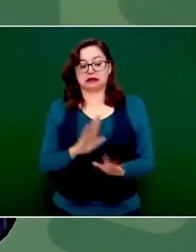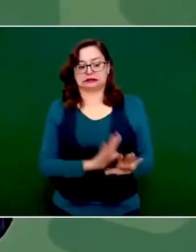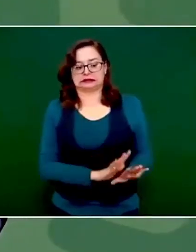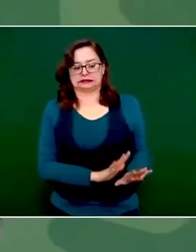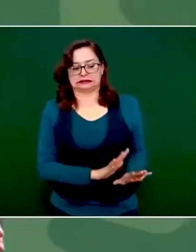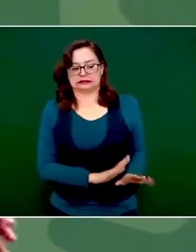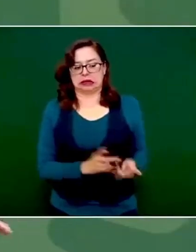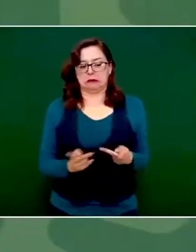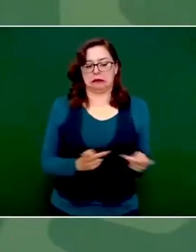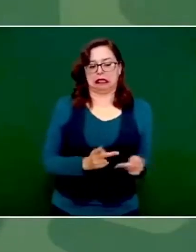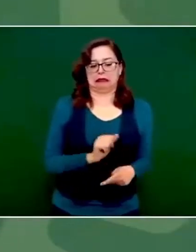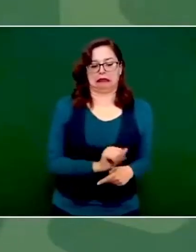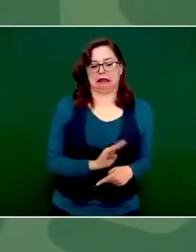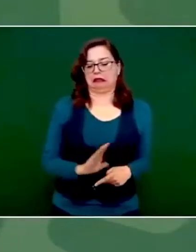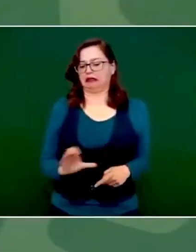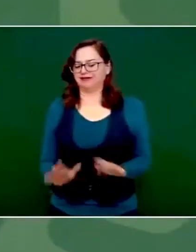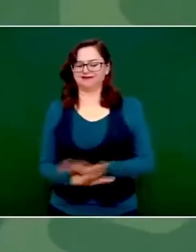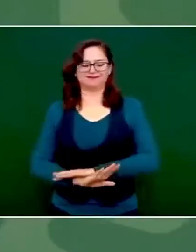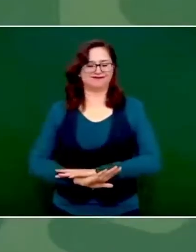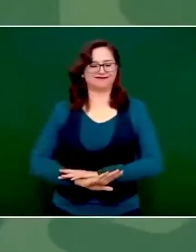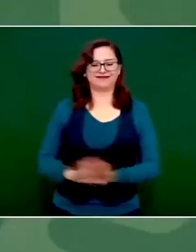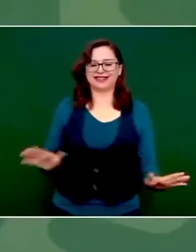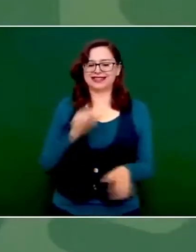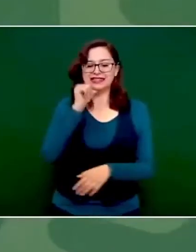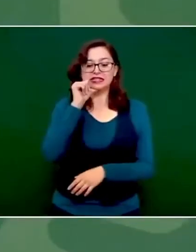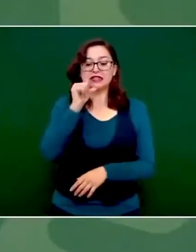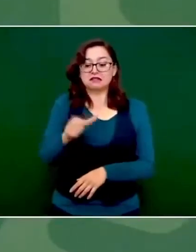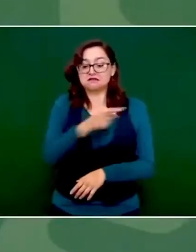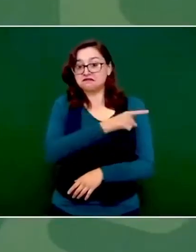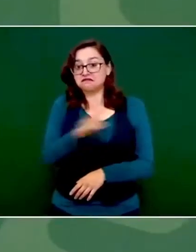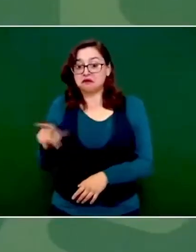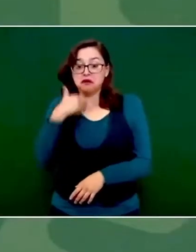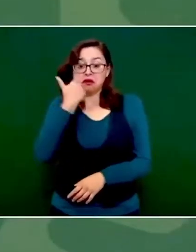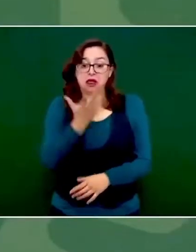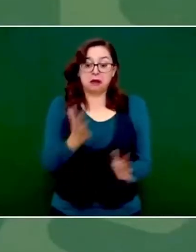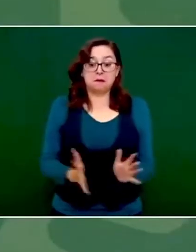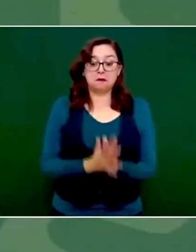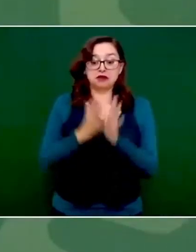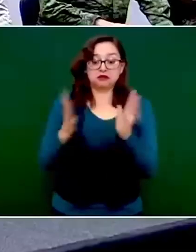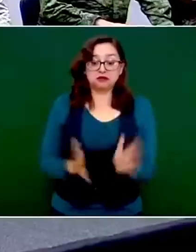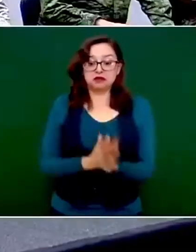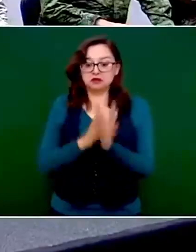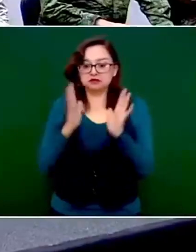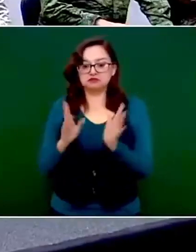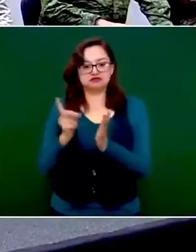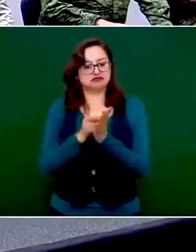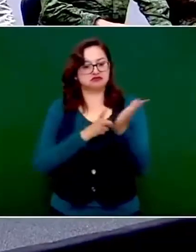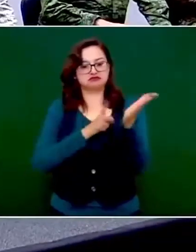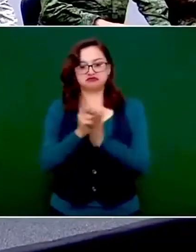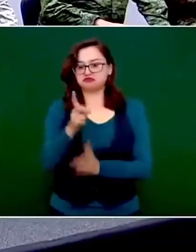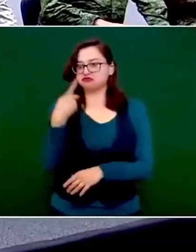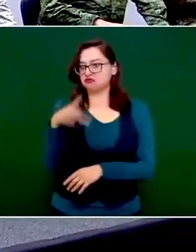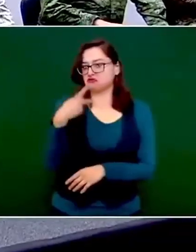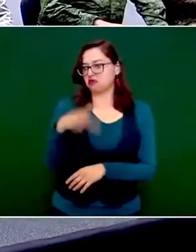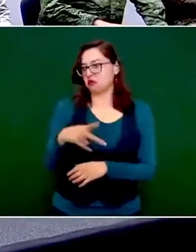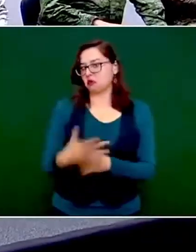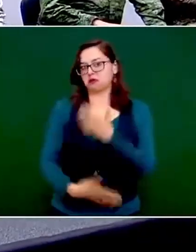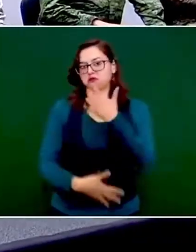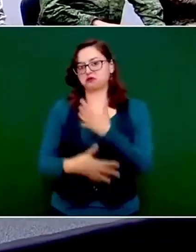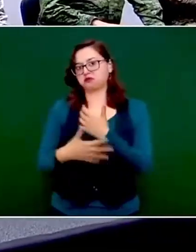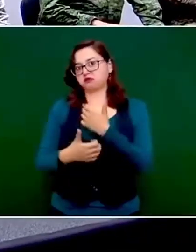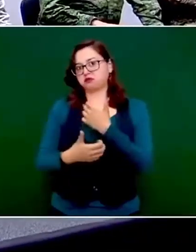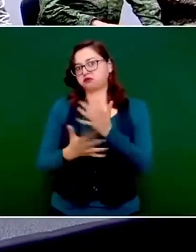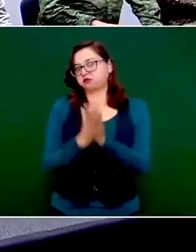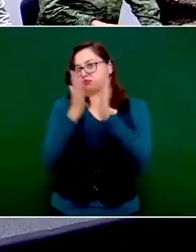todos tienen derecho de acuerdo a la Constitución a votar y a ser